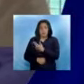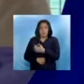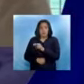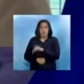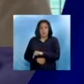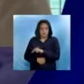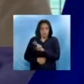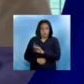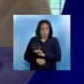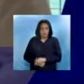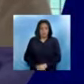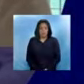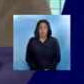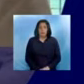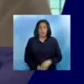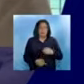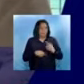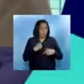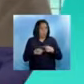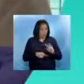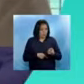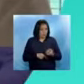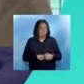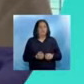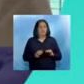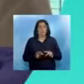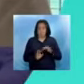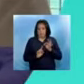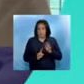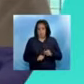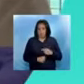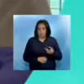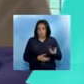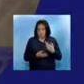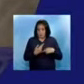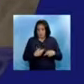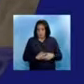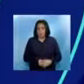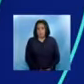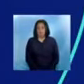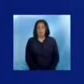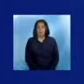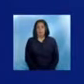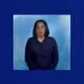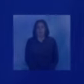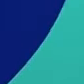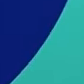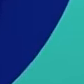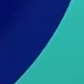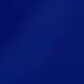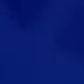Nobel Mario Vargas Llosa? Se lo contamos en exclusiva. Esto al regresar, volvemos.